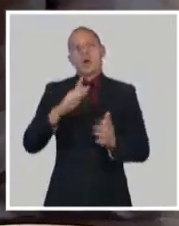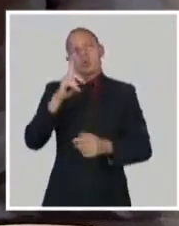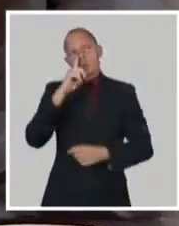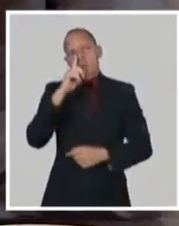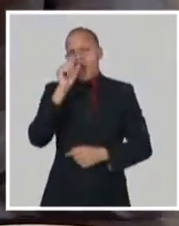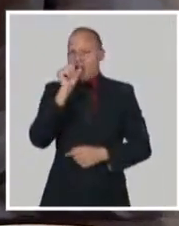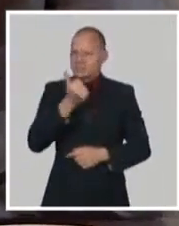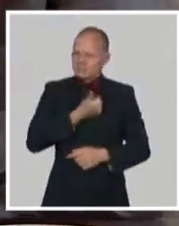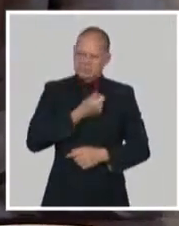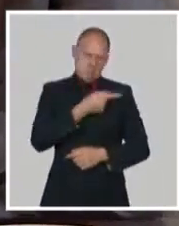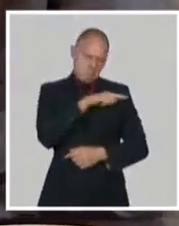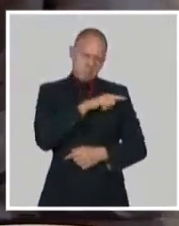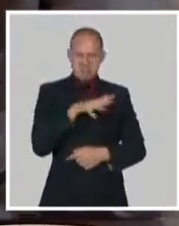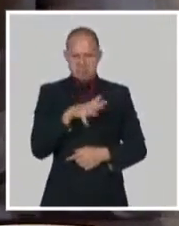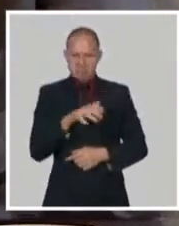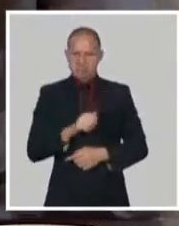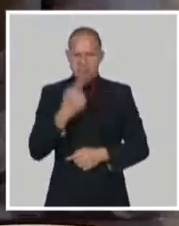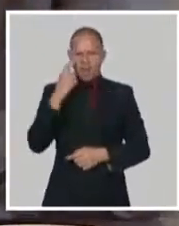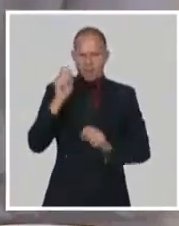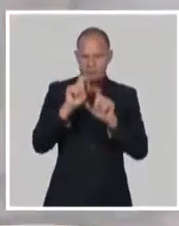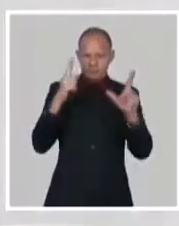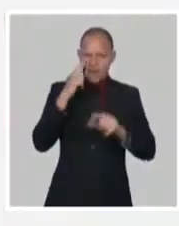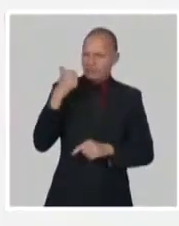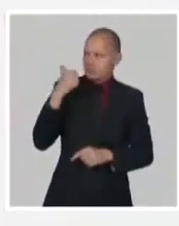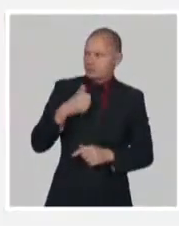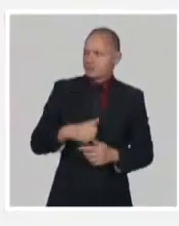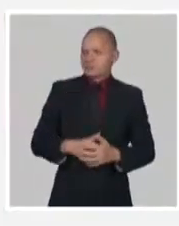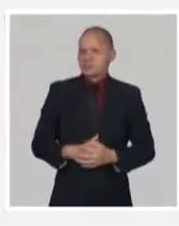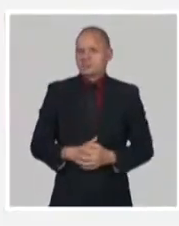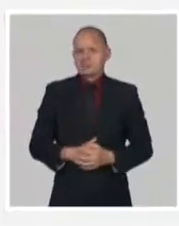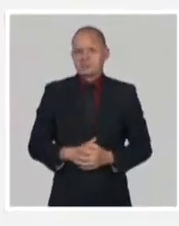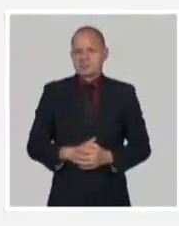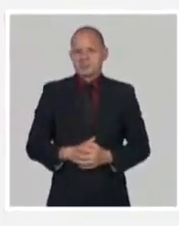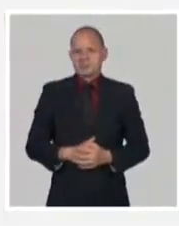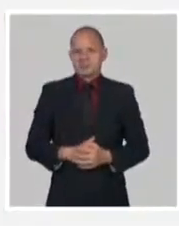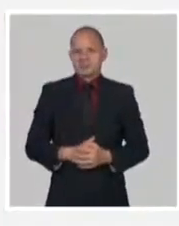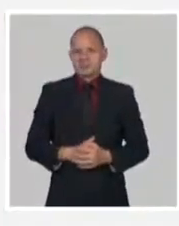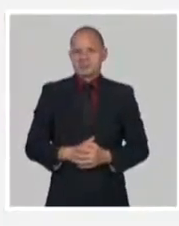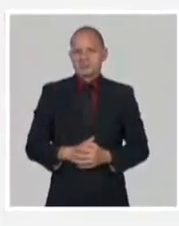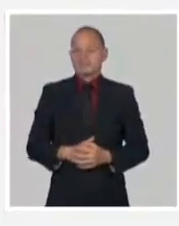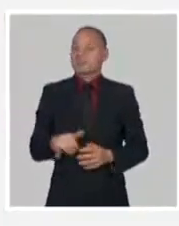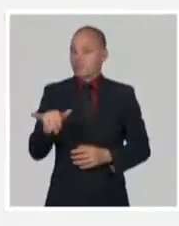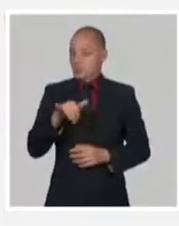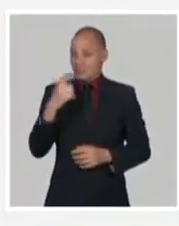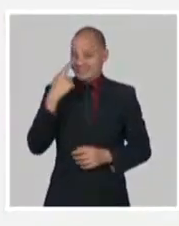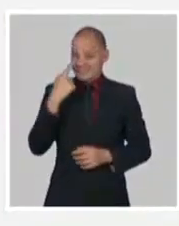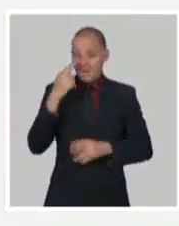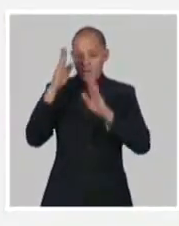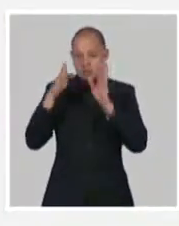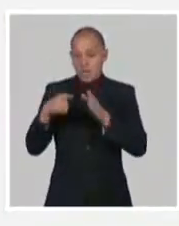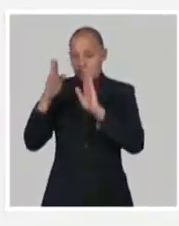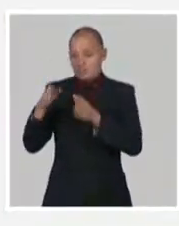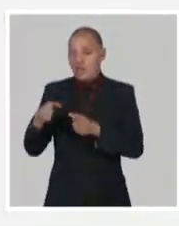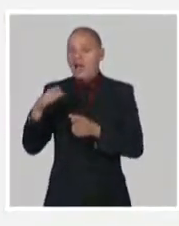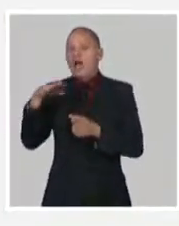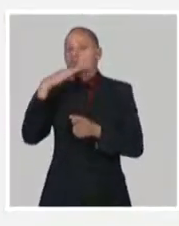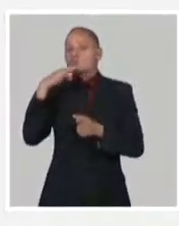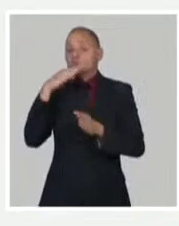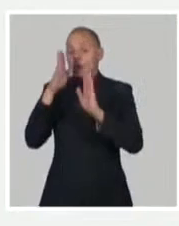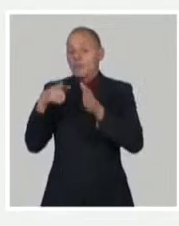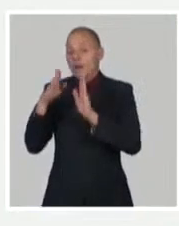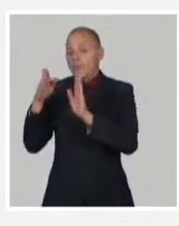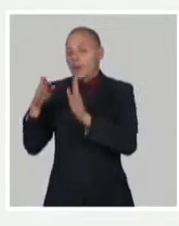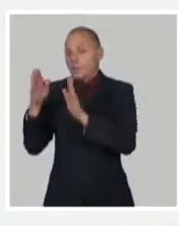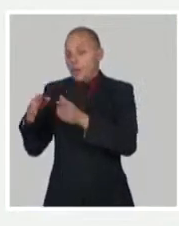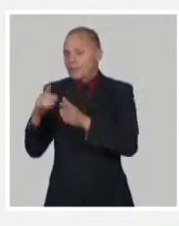2. Ahí podemos, la próxima pantalla, por favor. Ahí podemos ver, hay 3 columnas. La primera columna son los anticuerpos de la